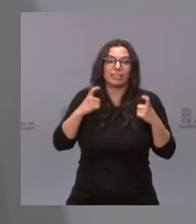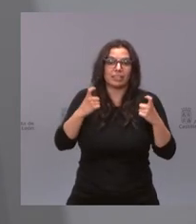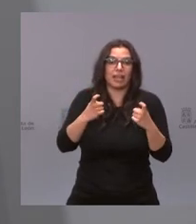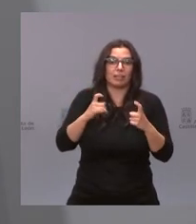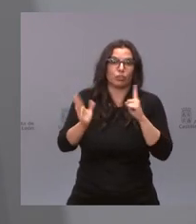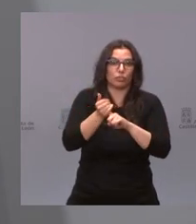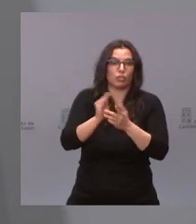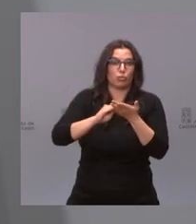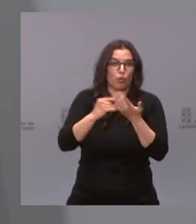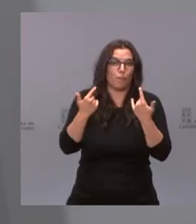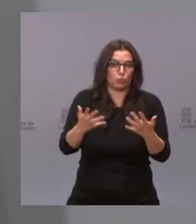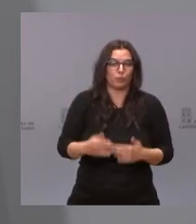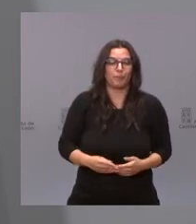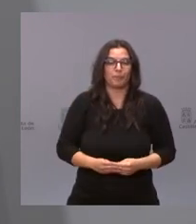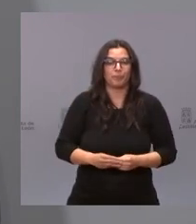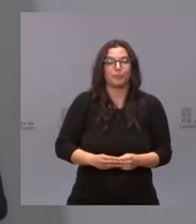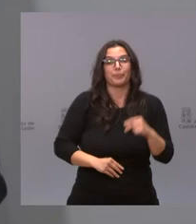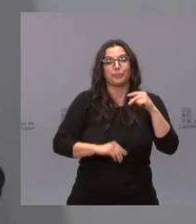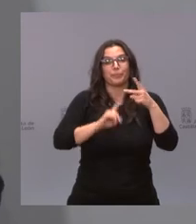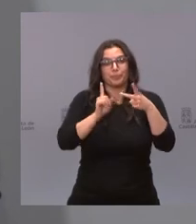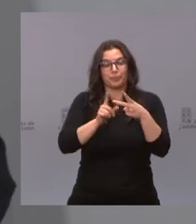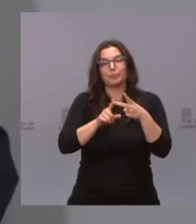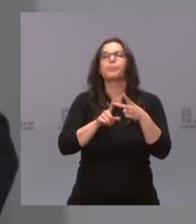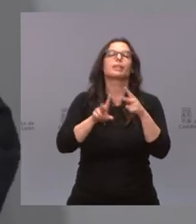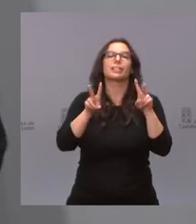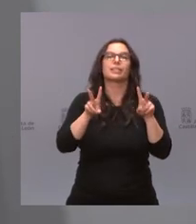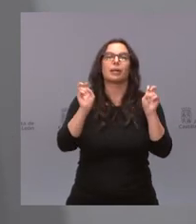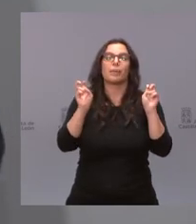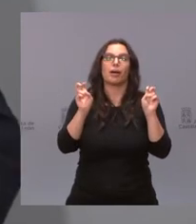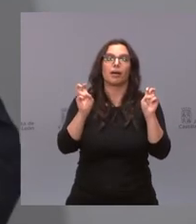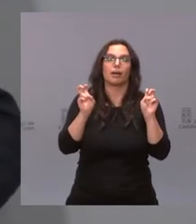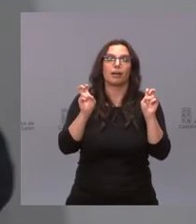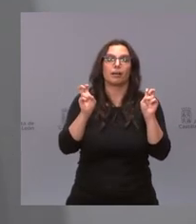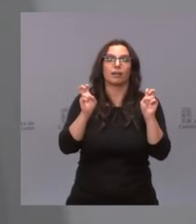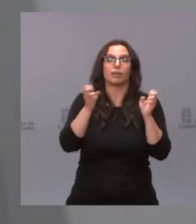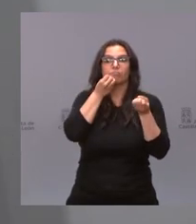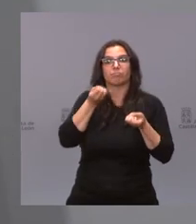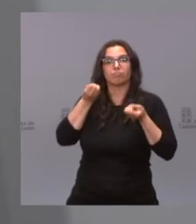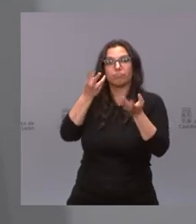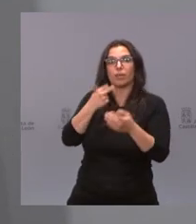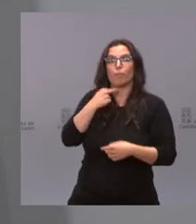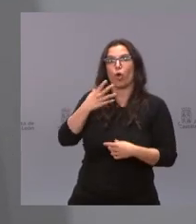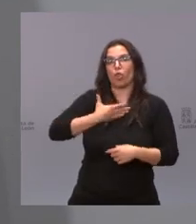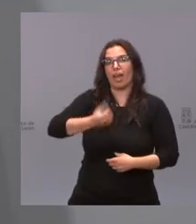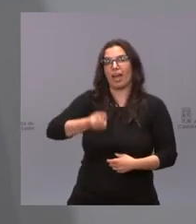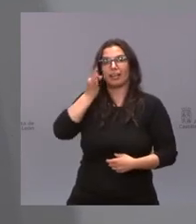solución lo más rápidamente posible. Sobre las declaraciones de la alcaldesa de Segovia, mire,